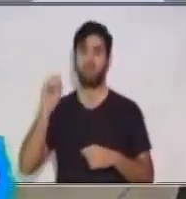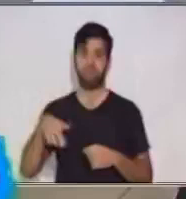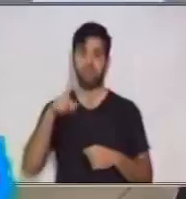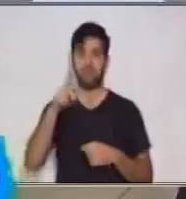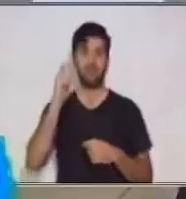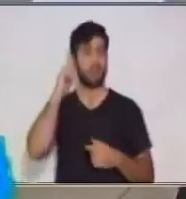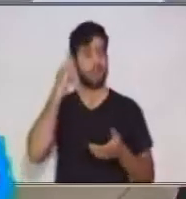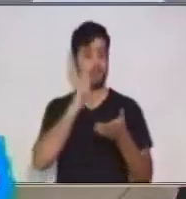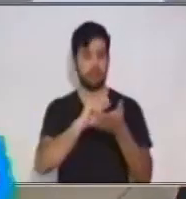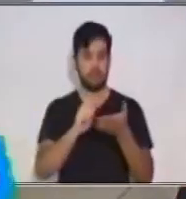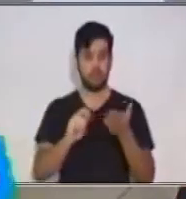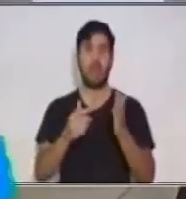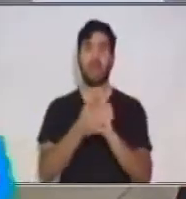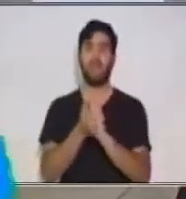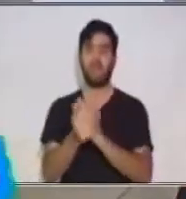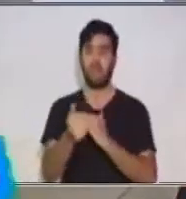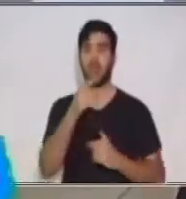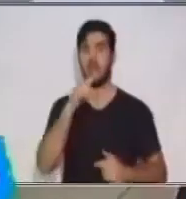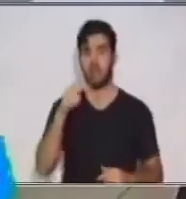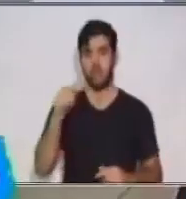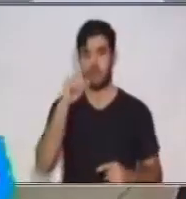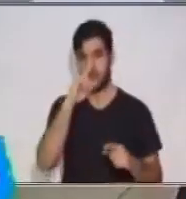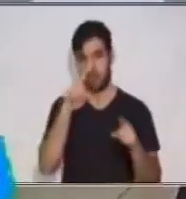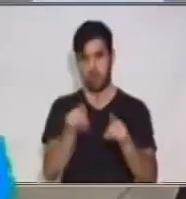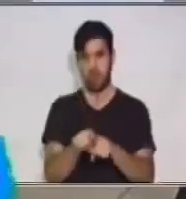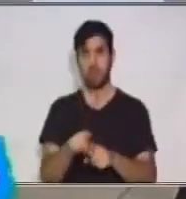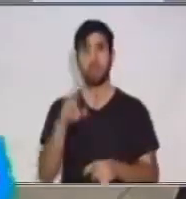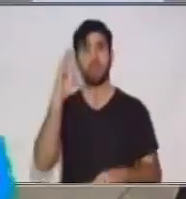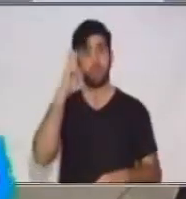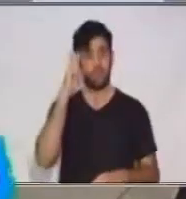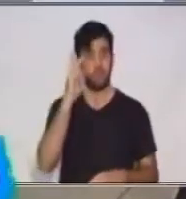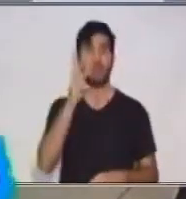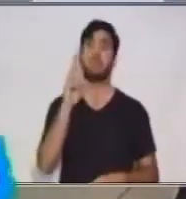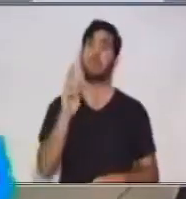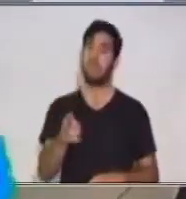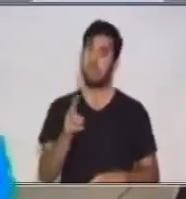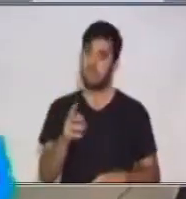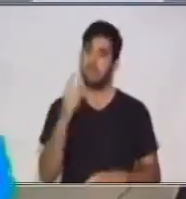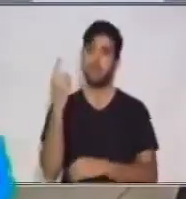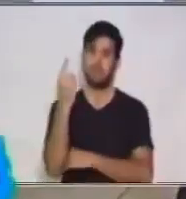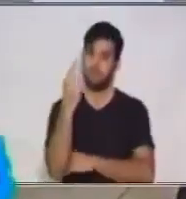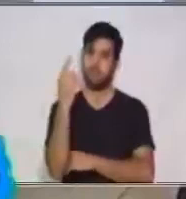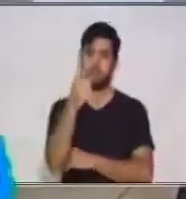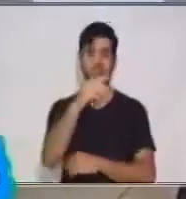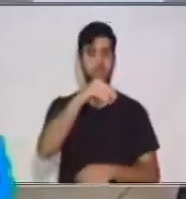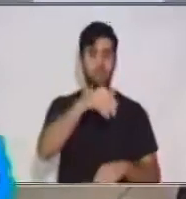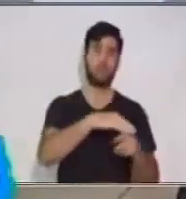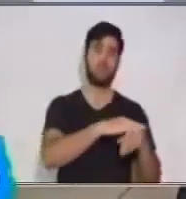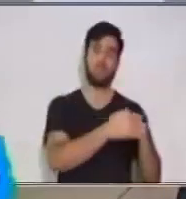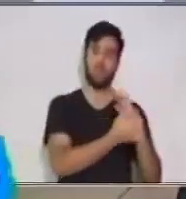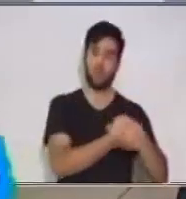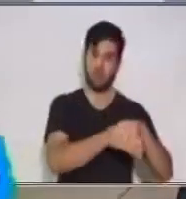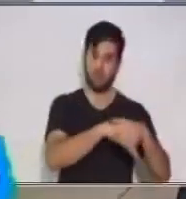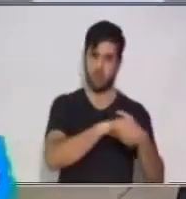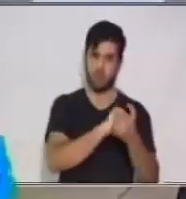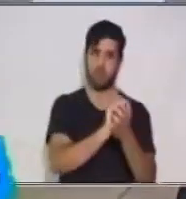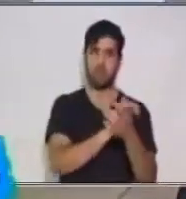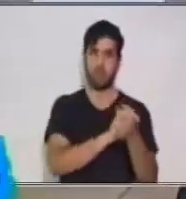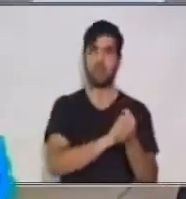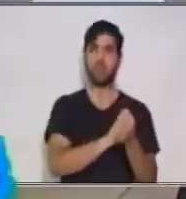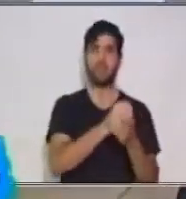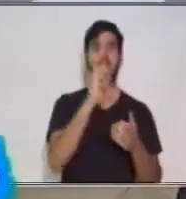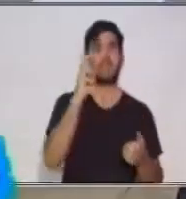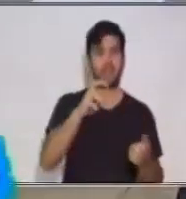la habilidad lingüística. Y antes de iniciar, es necesario siempre recordarles que laven constantemente sus manos con agua y con